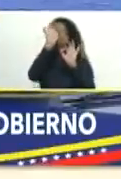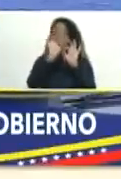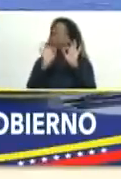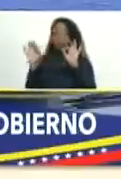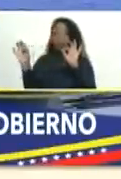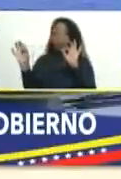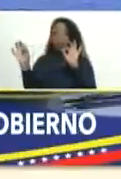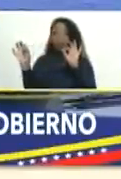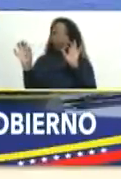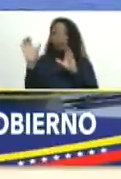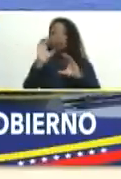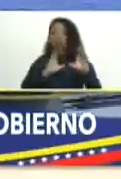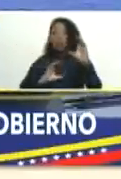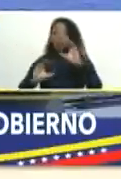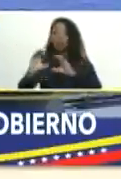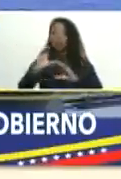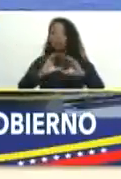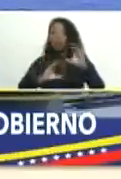científica.